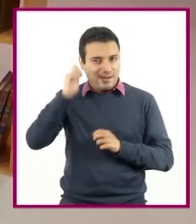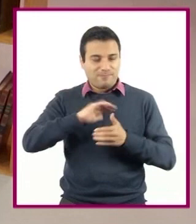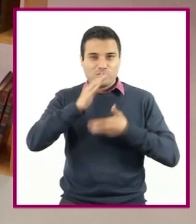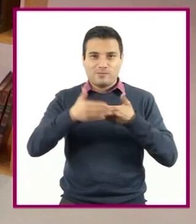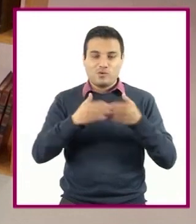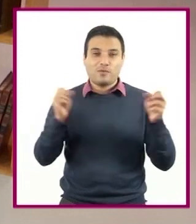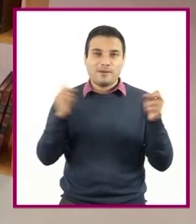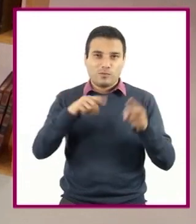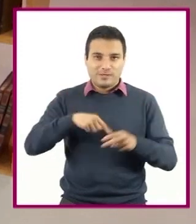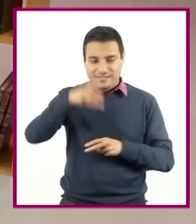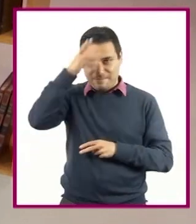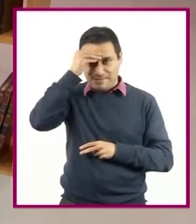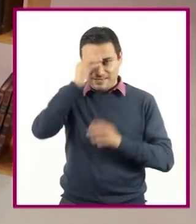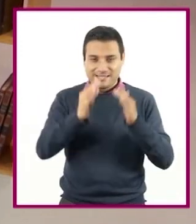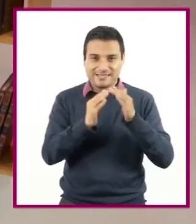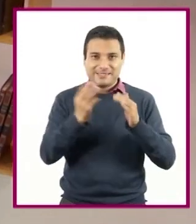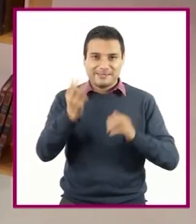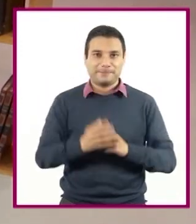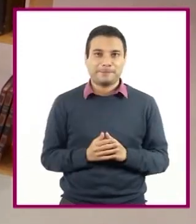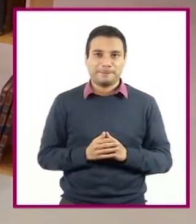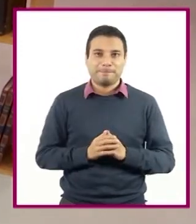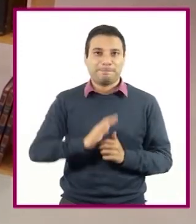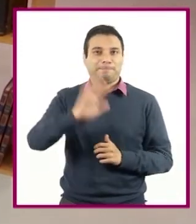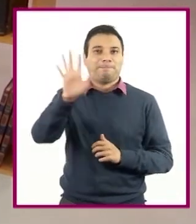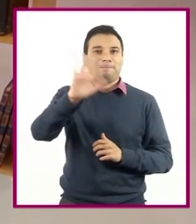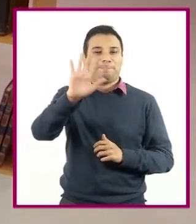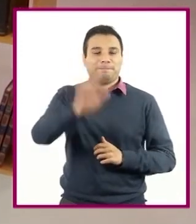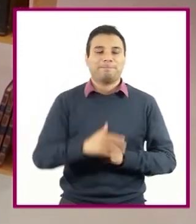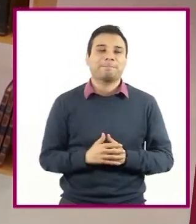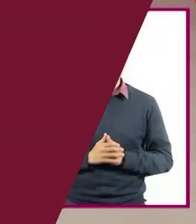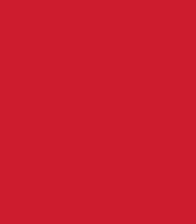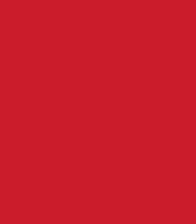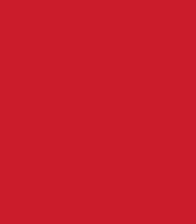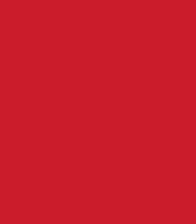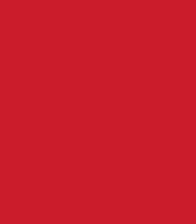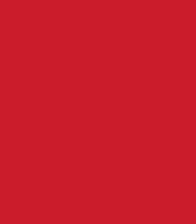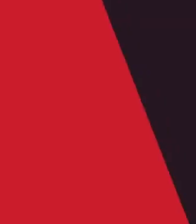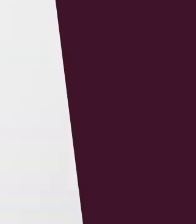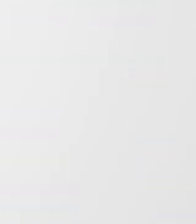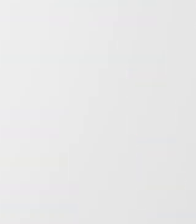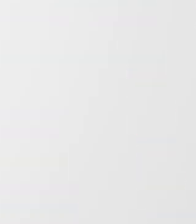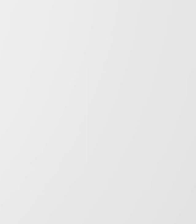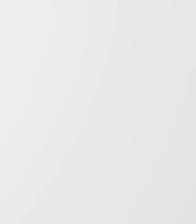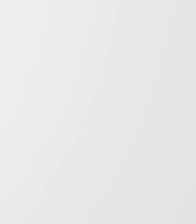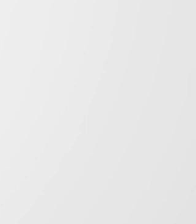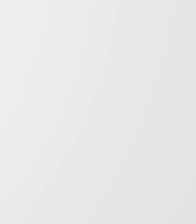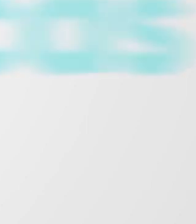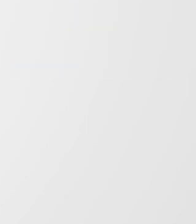aquí en Aprende en Casa 3. Hasta la próxima. Hasta la próxima.